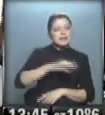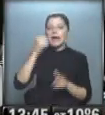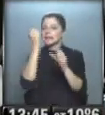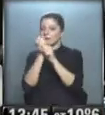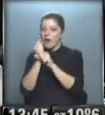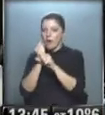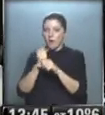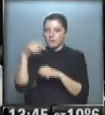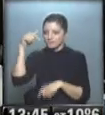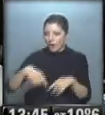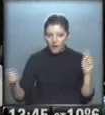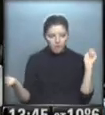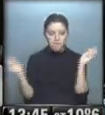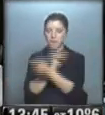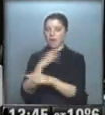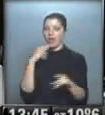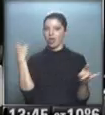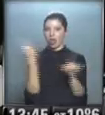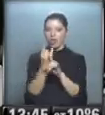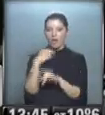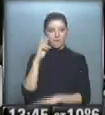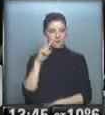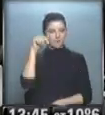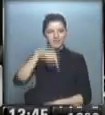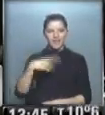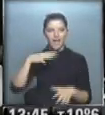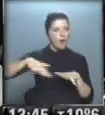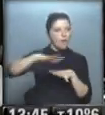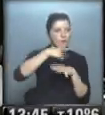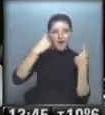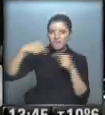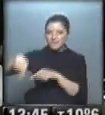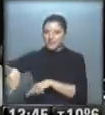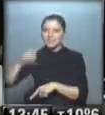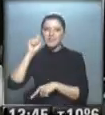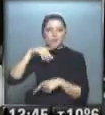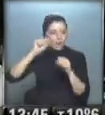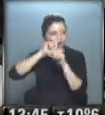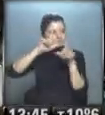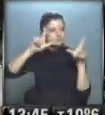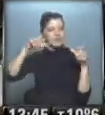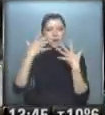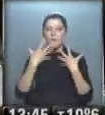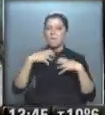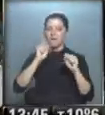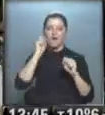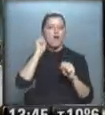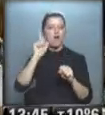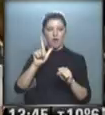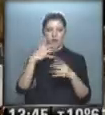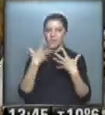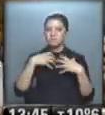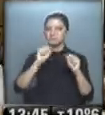de mar del plata de gessel de marchiquita ven que su sueño es a través del consumo del